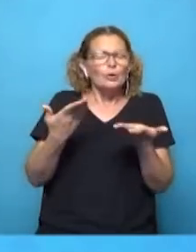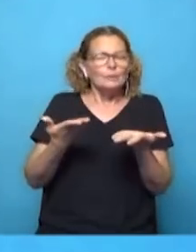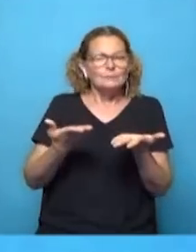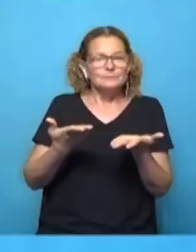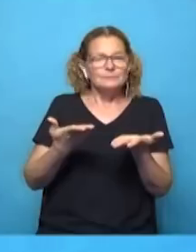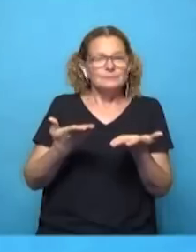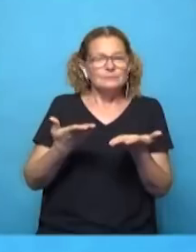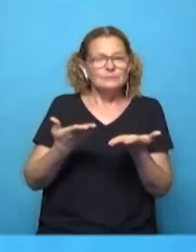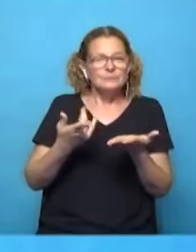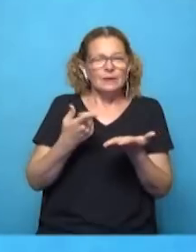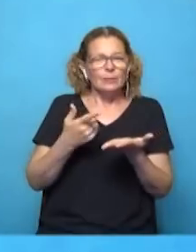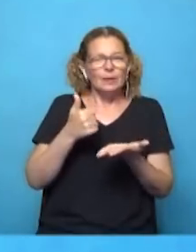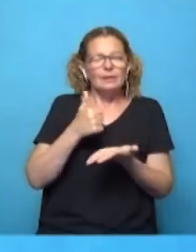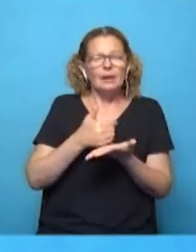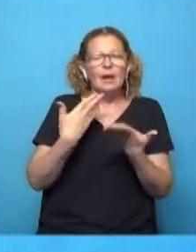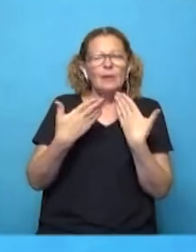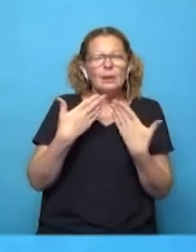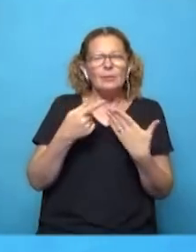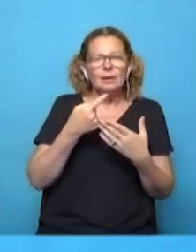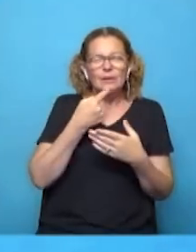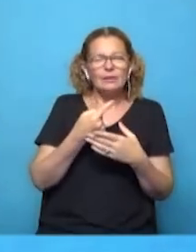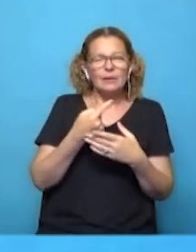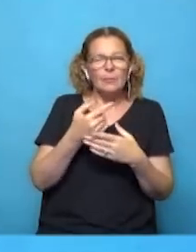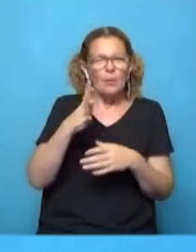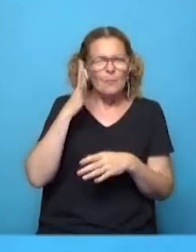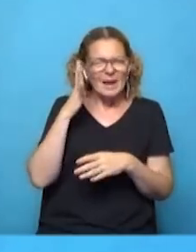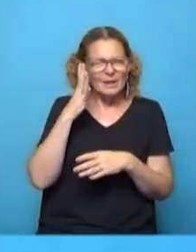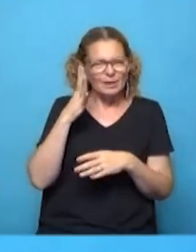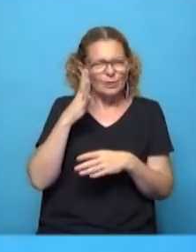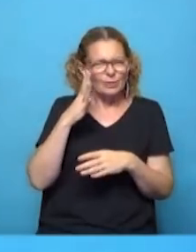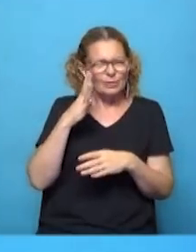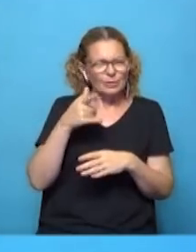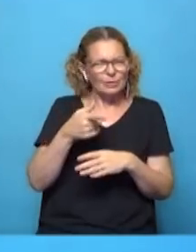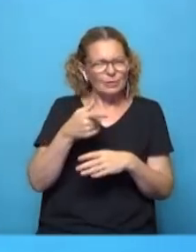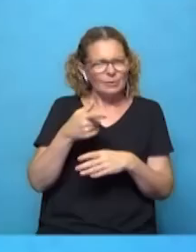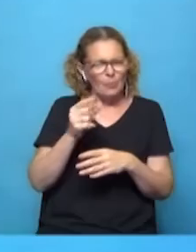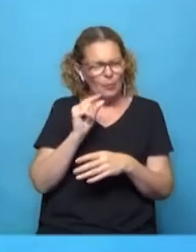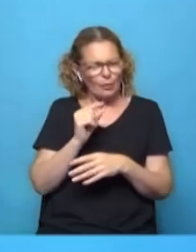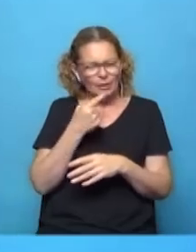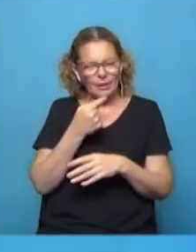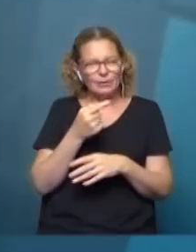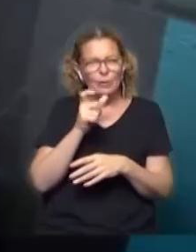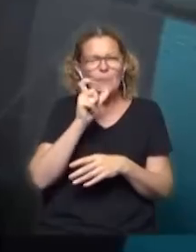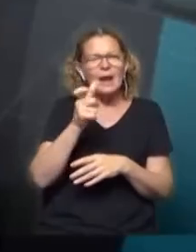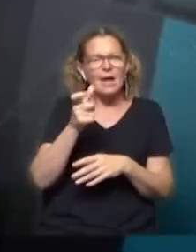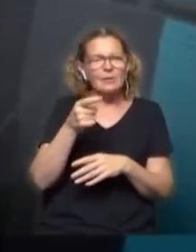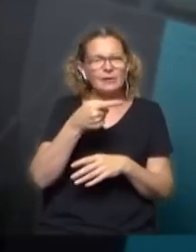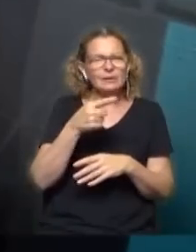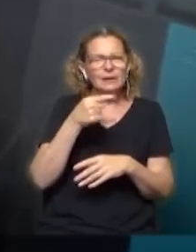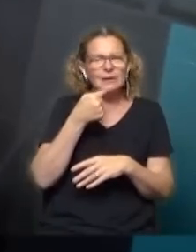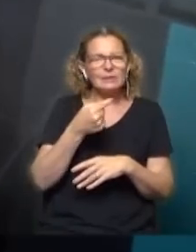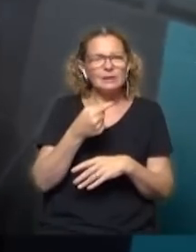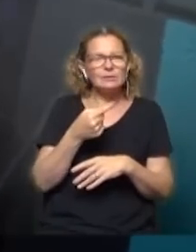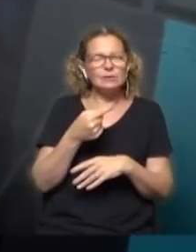saca un poco esta presentación que hacíamos de peligroso desestabilizador ha sido un poco los conceptos que han venido este